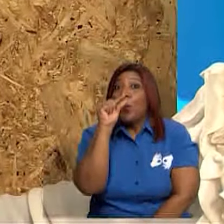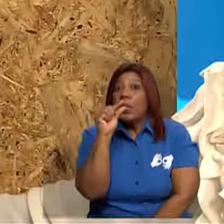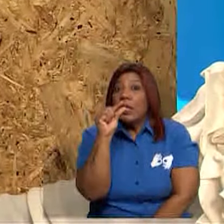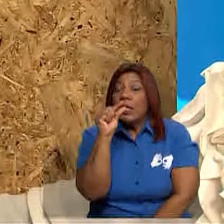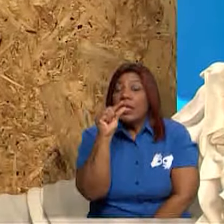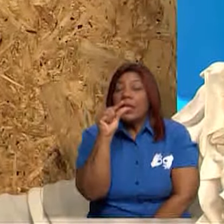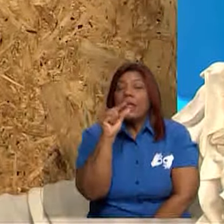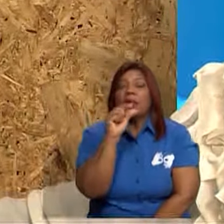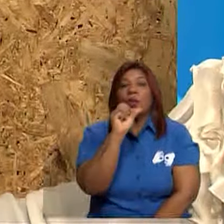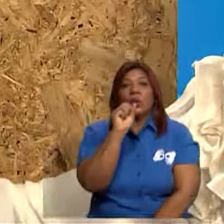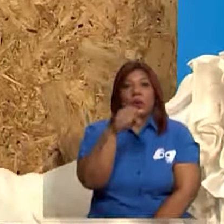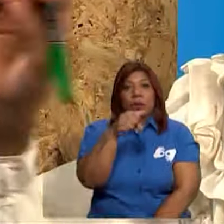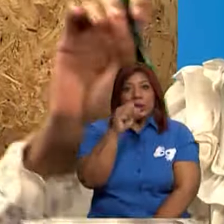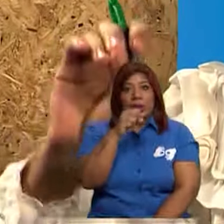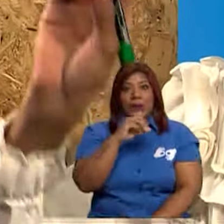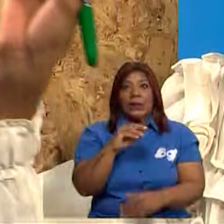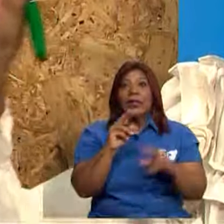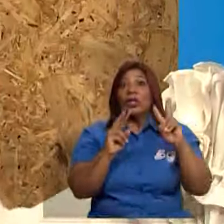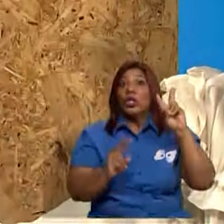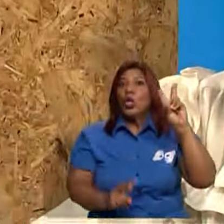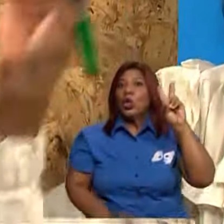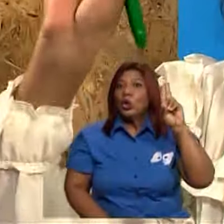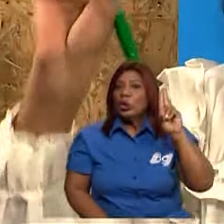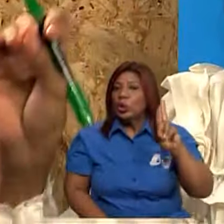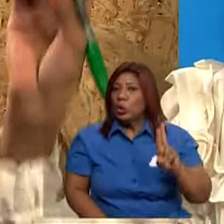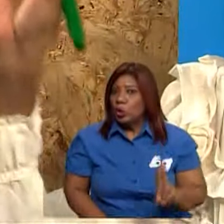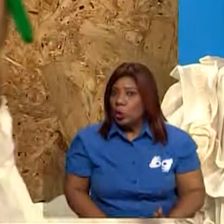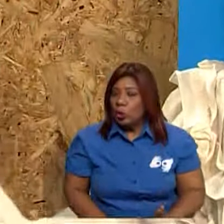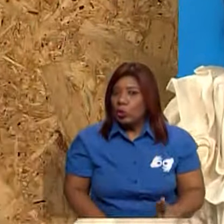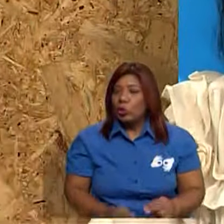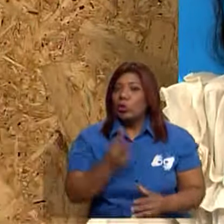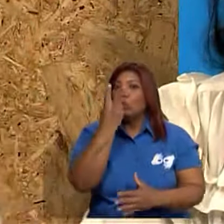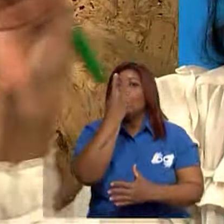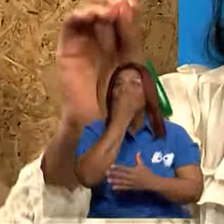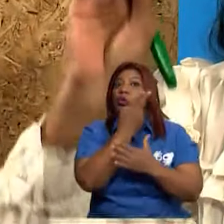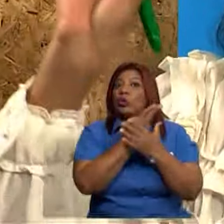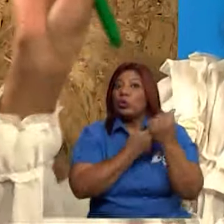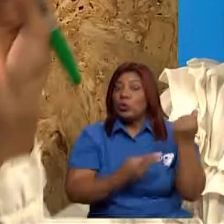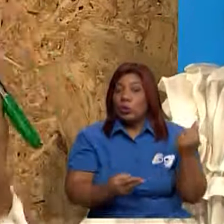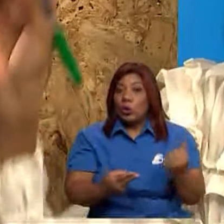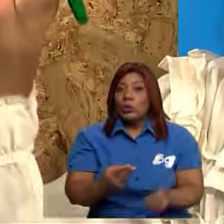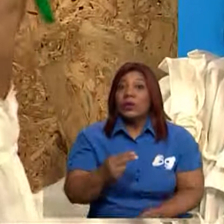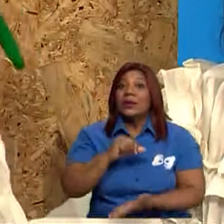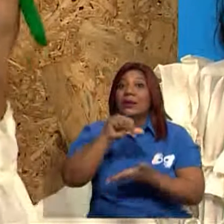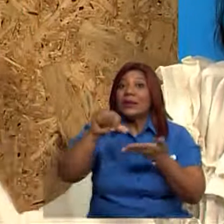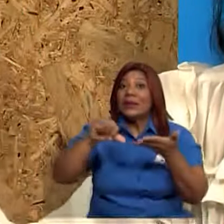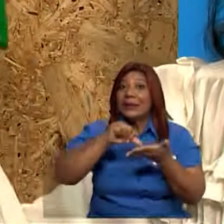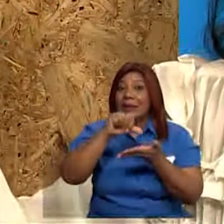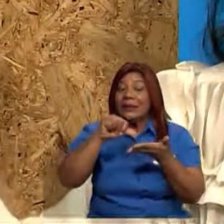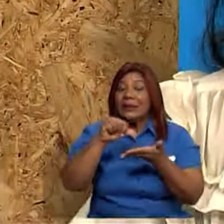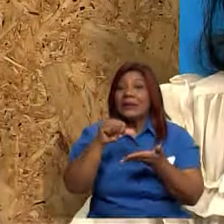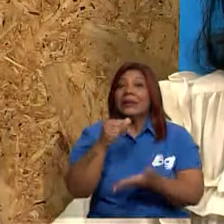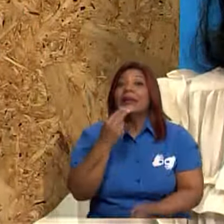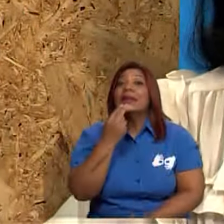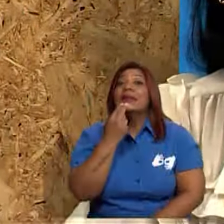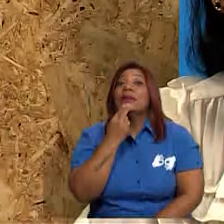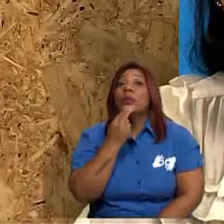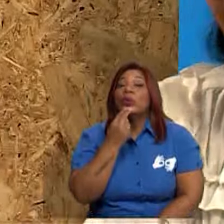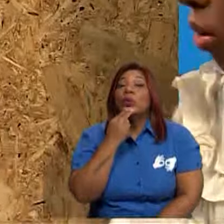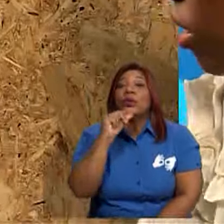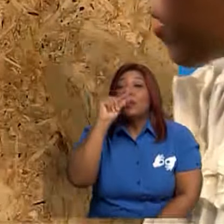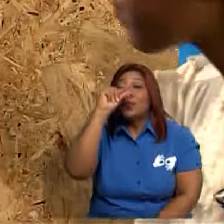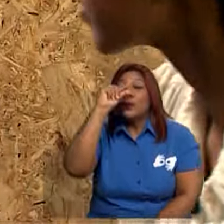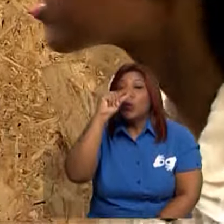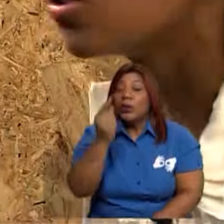consumir azúcar, ¿verdad? Pero muy poco, en pocas cantidades, igual que los aceites en muy pocas